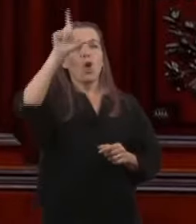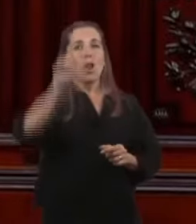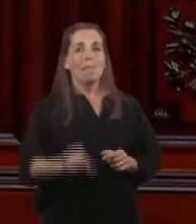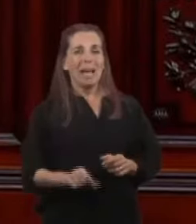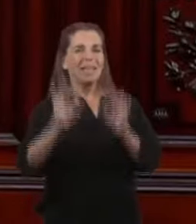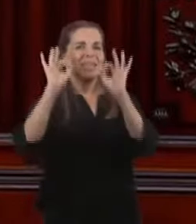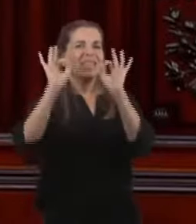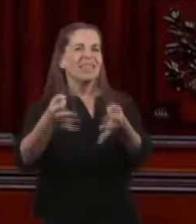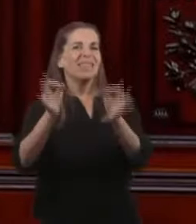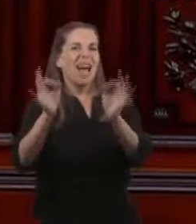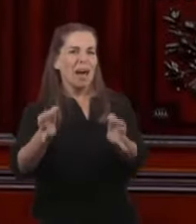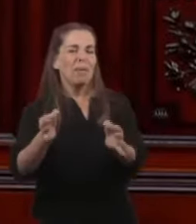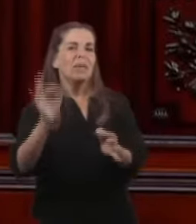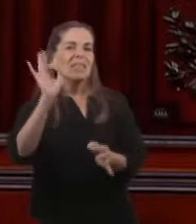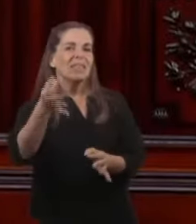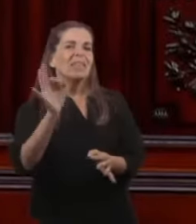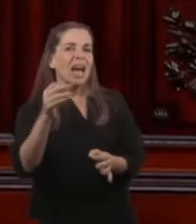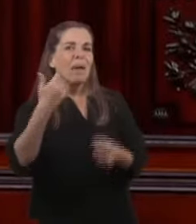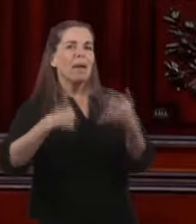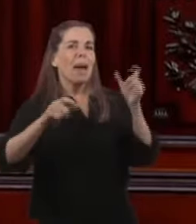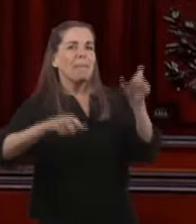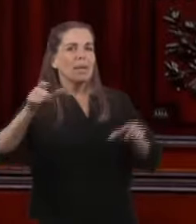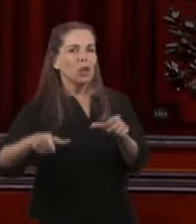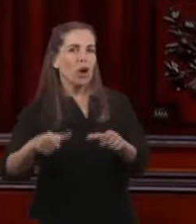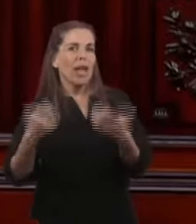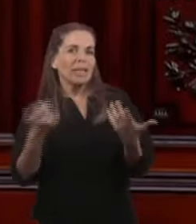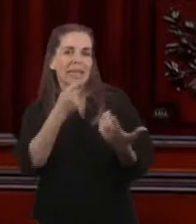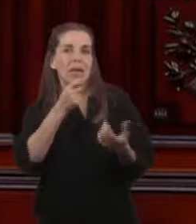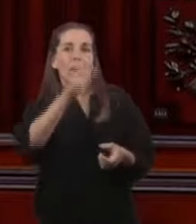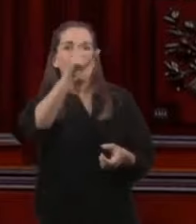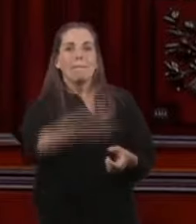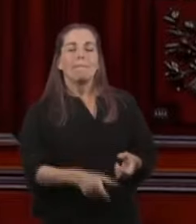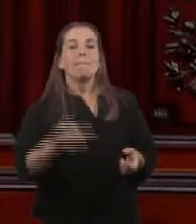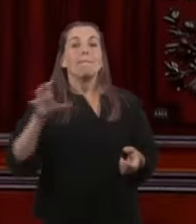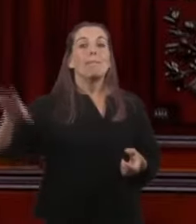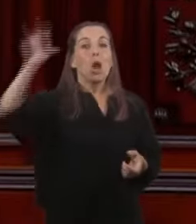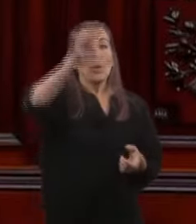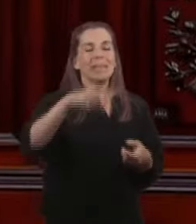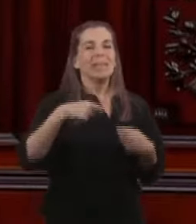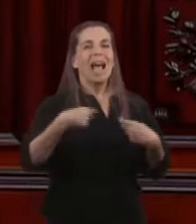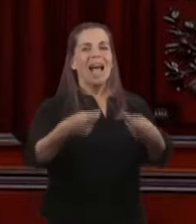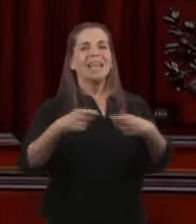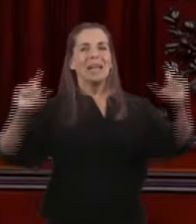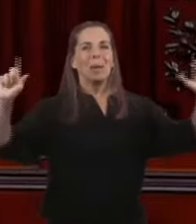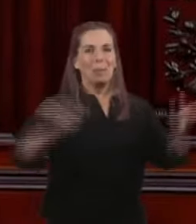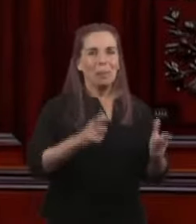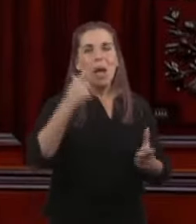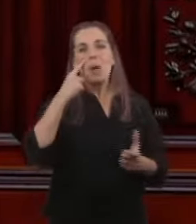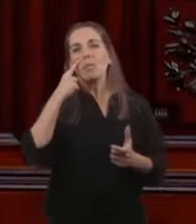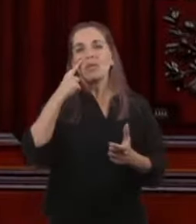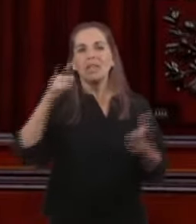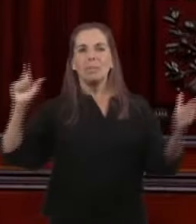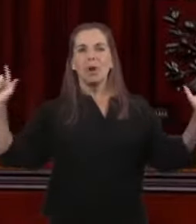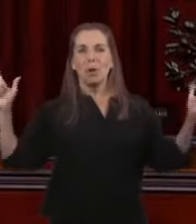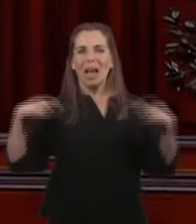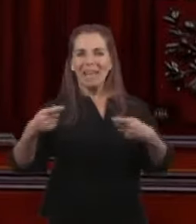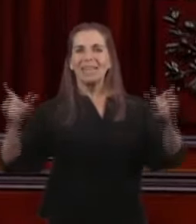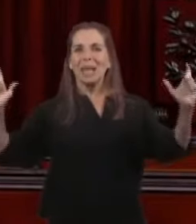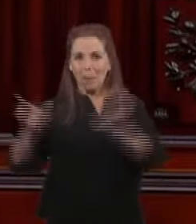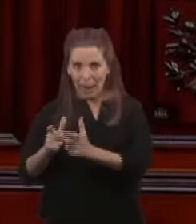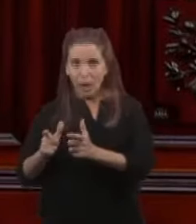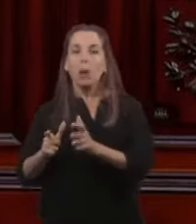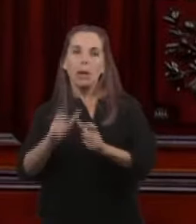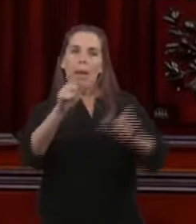saben perfectamente bien que por cada peso que dejen de gastar las provincias y los municipios se lo podrán devolver en bajas de ingresos